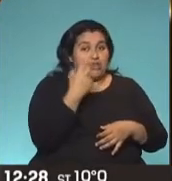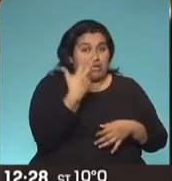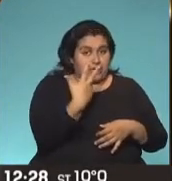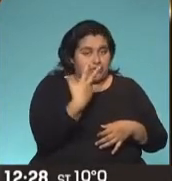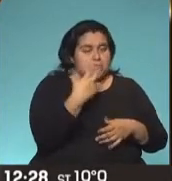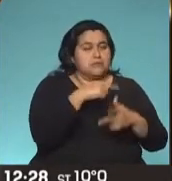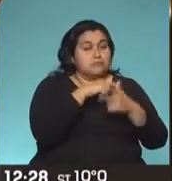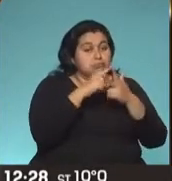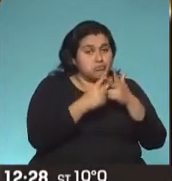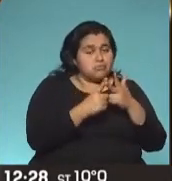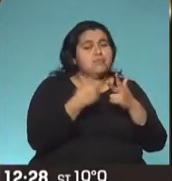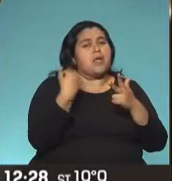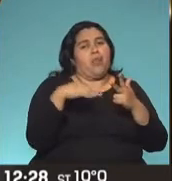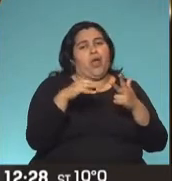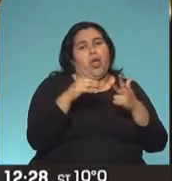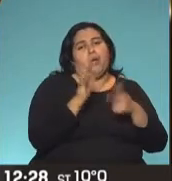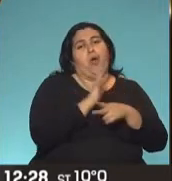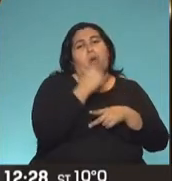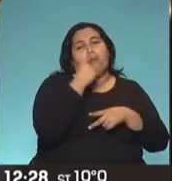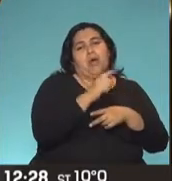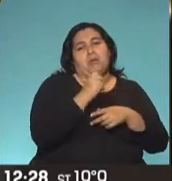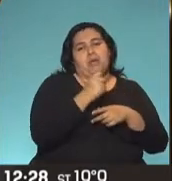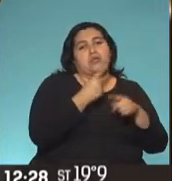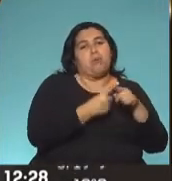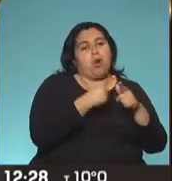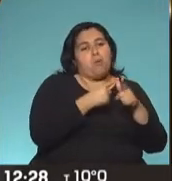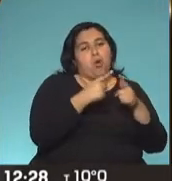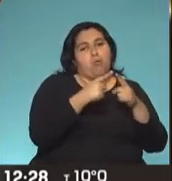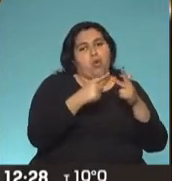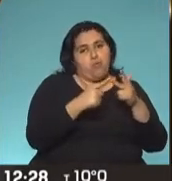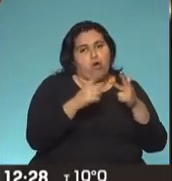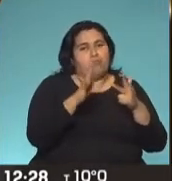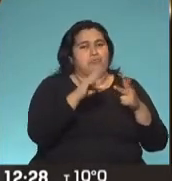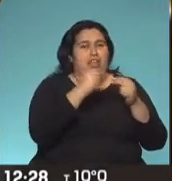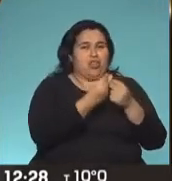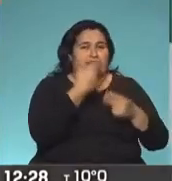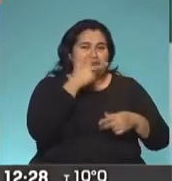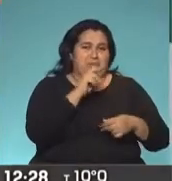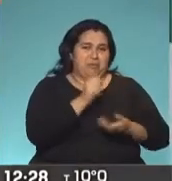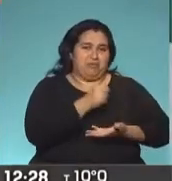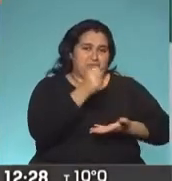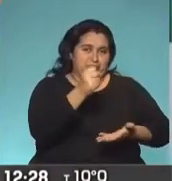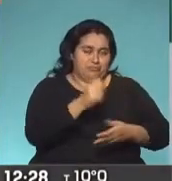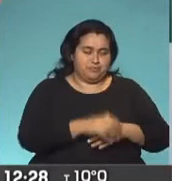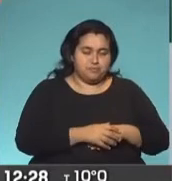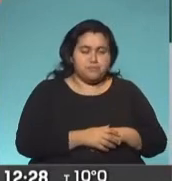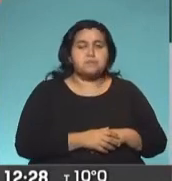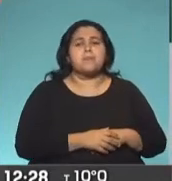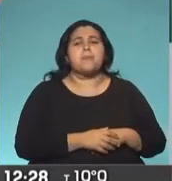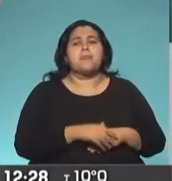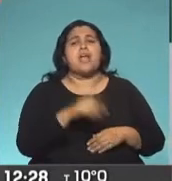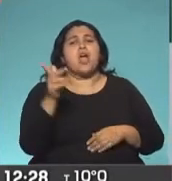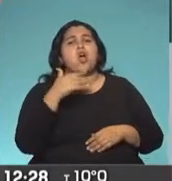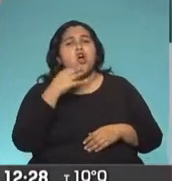victoria y bautista así que cobró el bono de mil pesos por cada uno de los chicos es decir tres mil pesos otra consulta josemaría alineados de hace